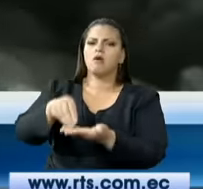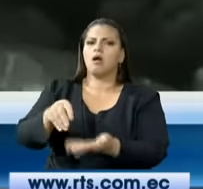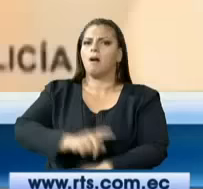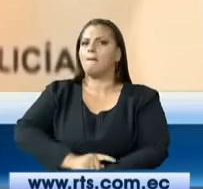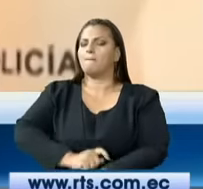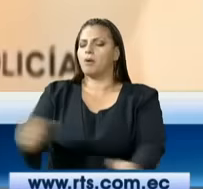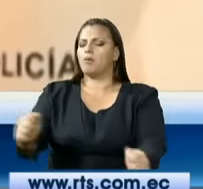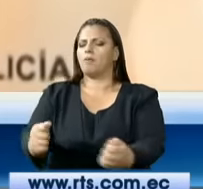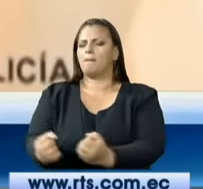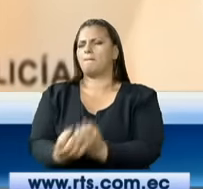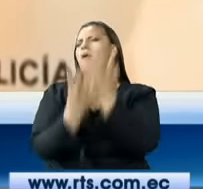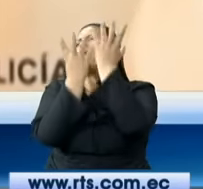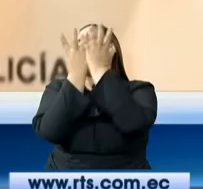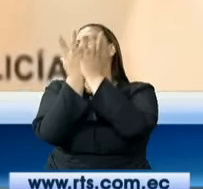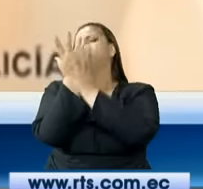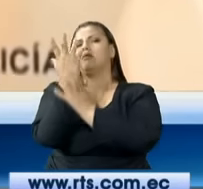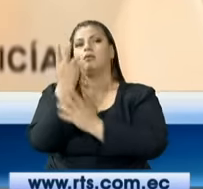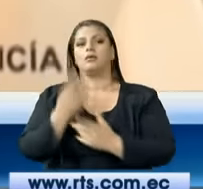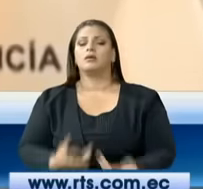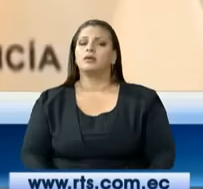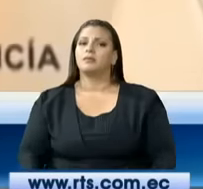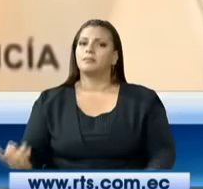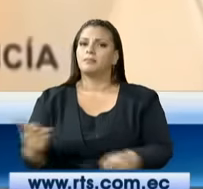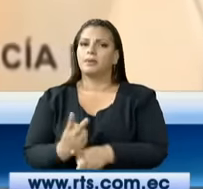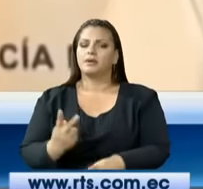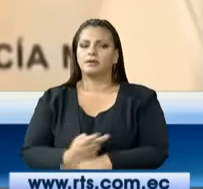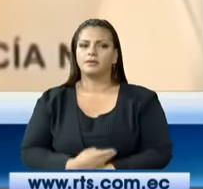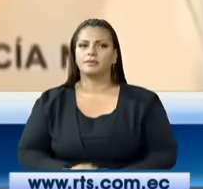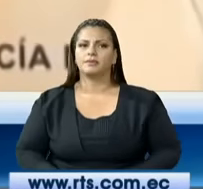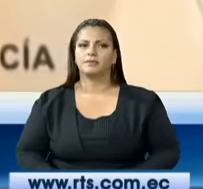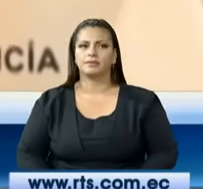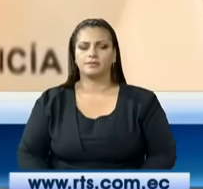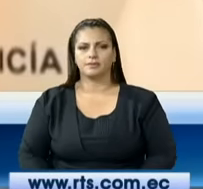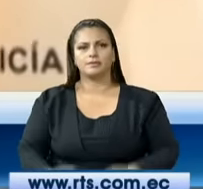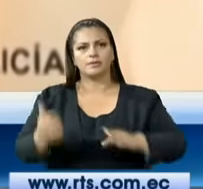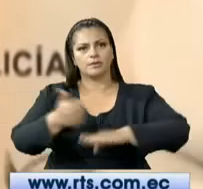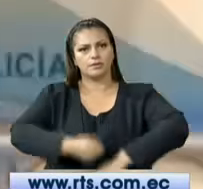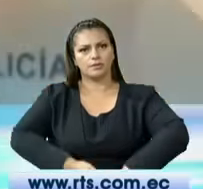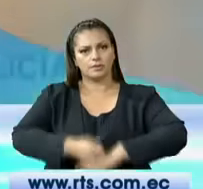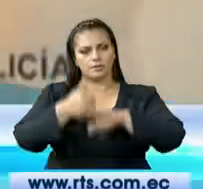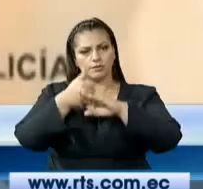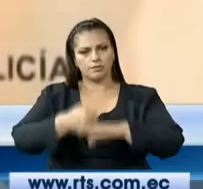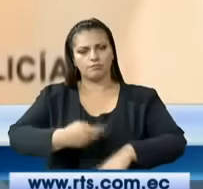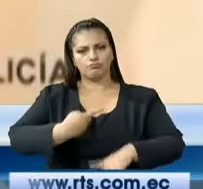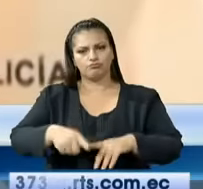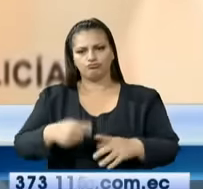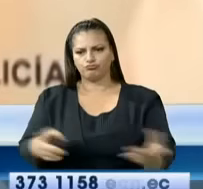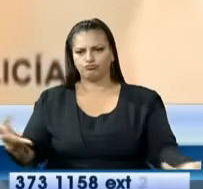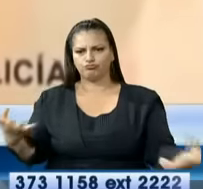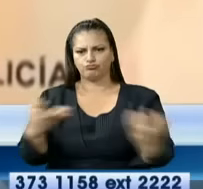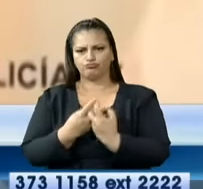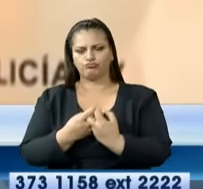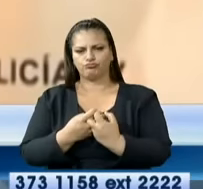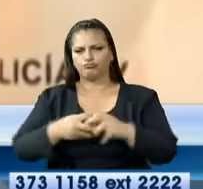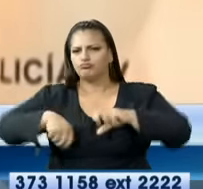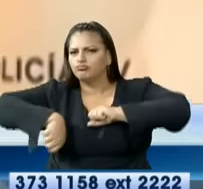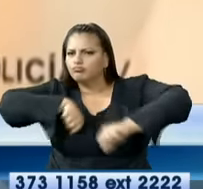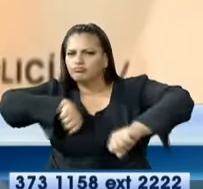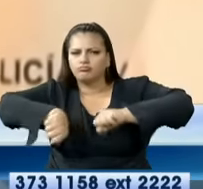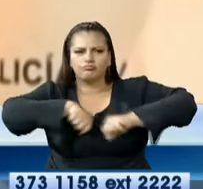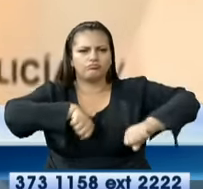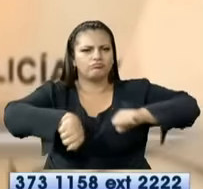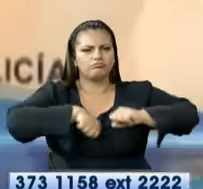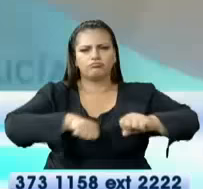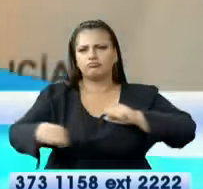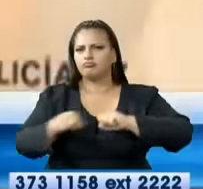explosivo. Cuente con el apoyo permanente tanto de la Intendencia y Comisaría y sobre todo pensando en el bienestar de